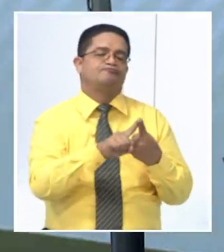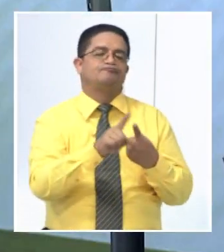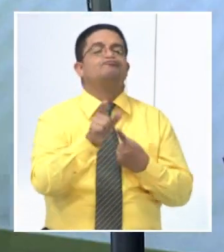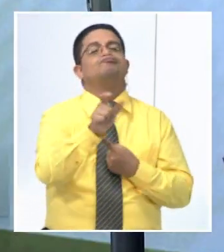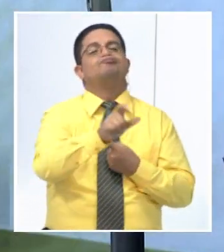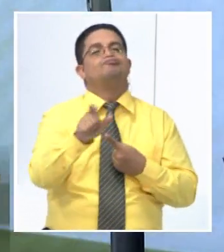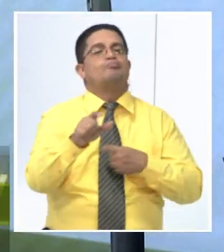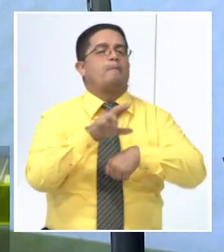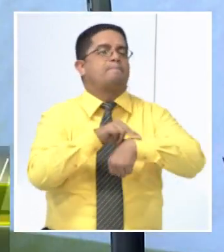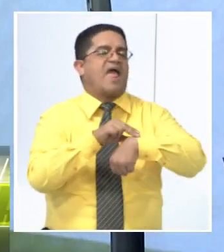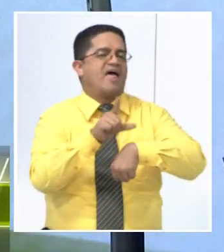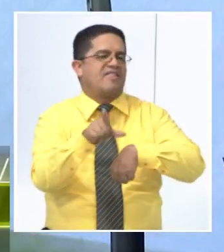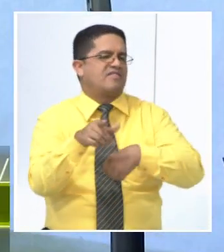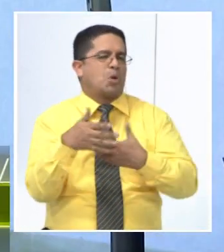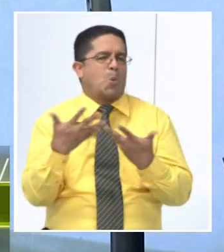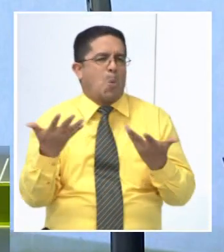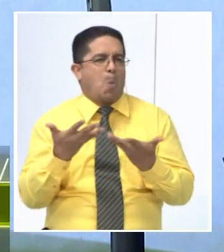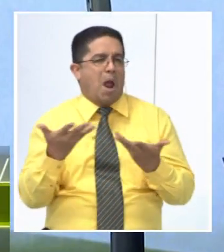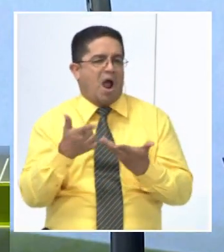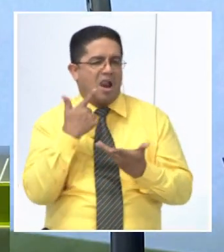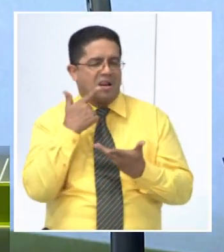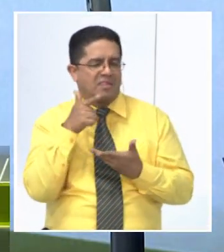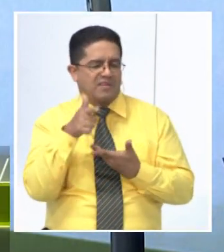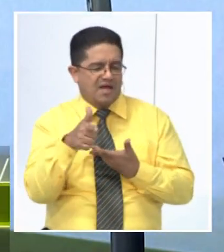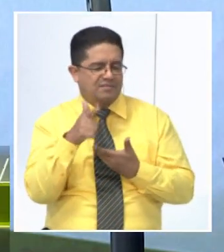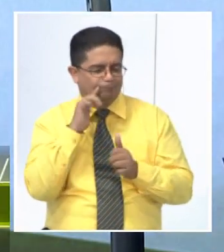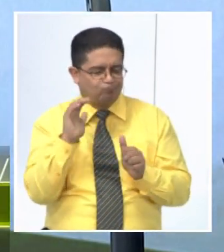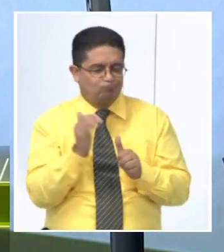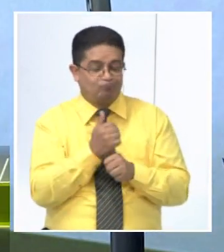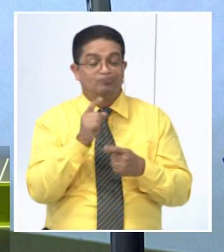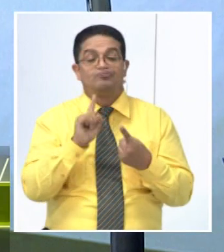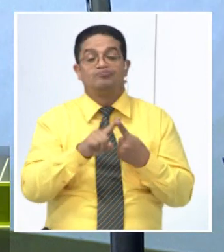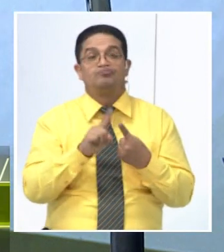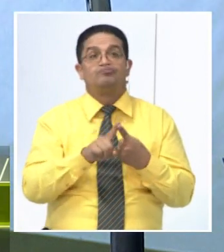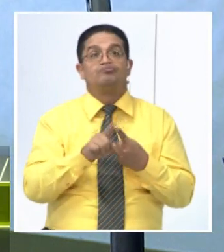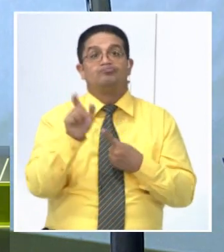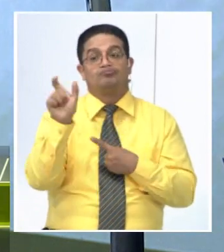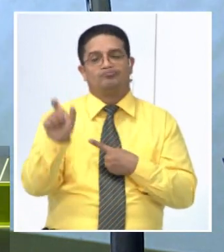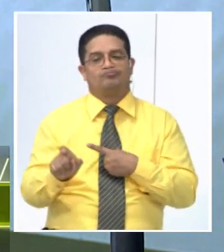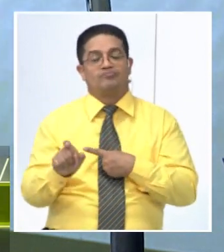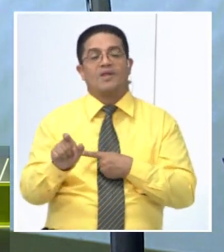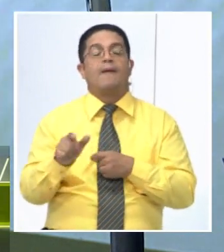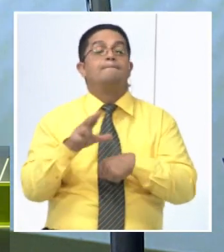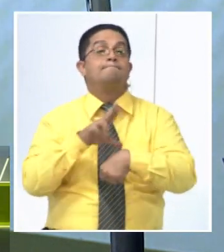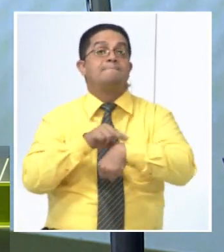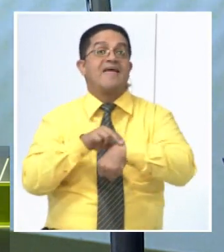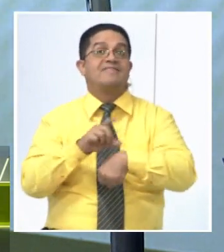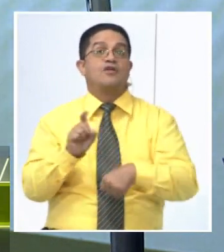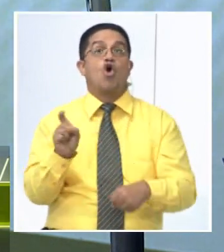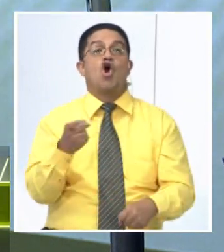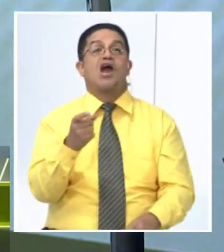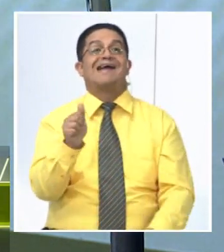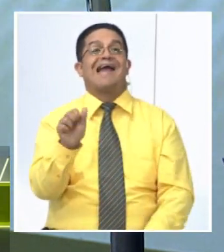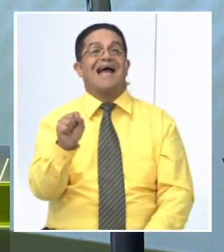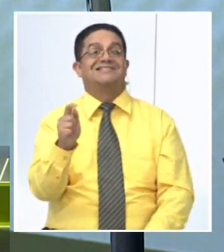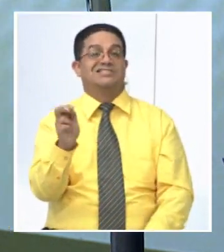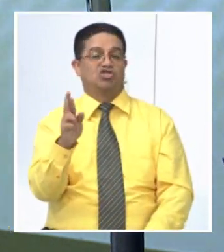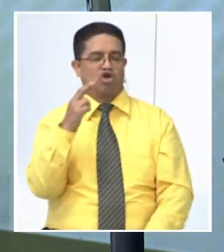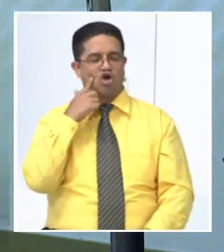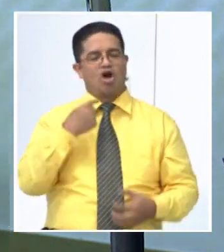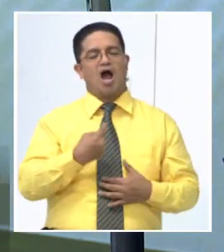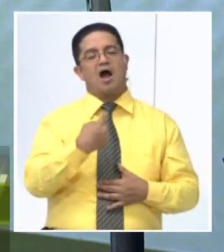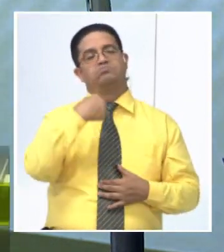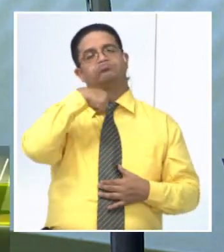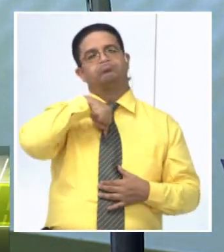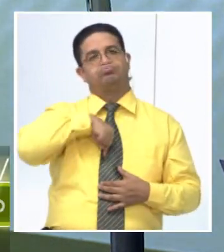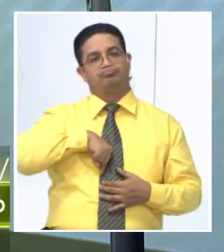fundamentalmente están involucradas en este tipo de patologías son inicialmente el gastroenterólogo, que es quien hace el diagnóstico, y si el caso